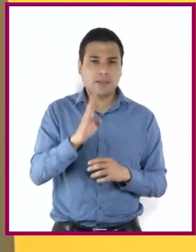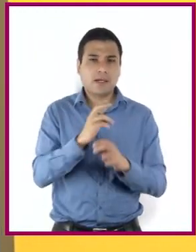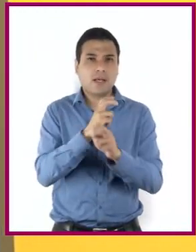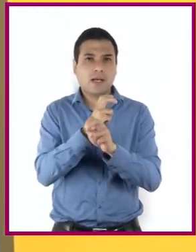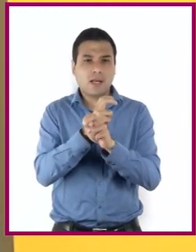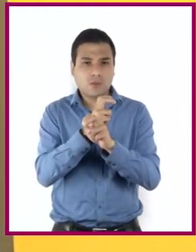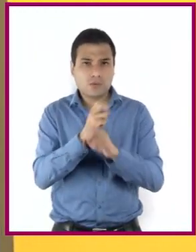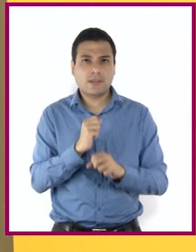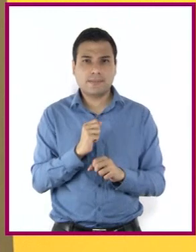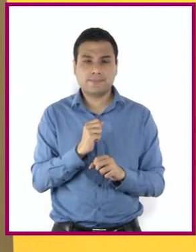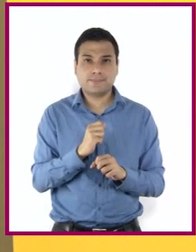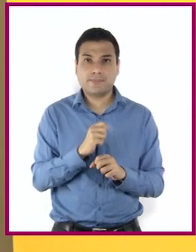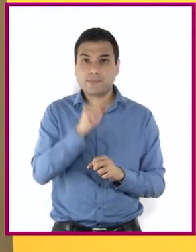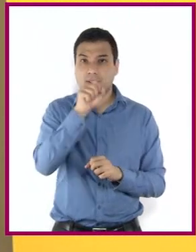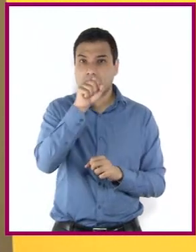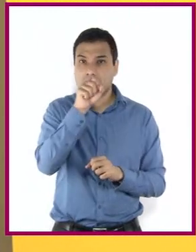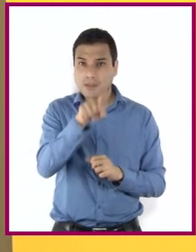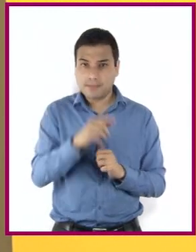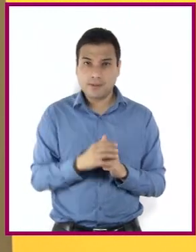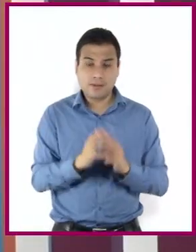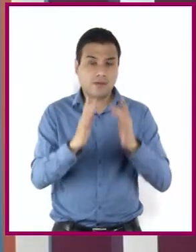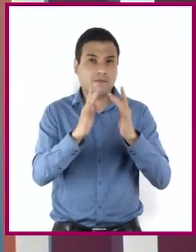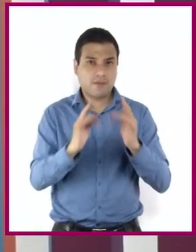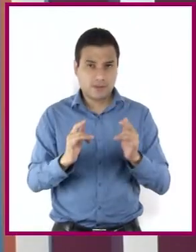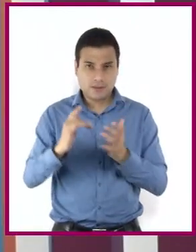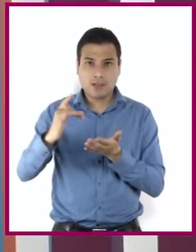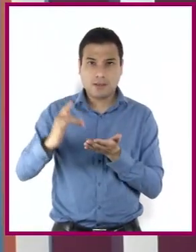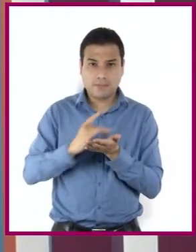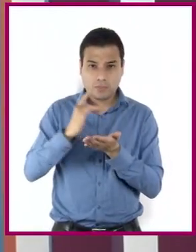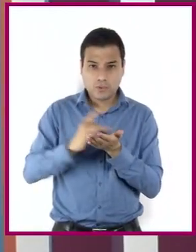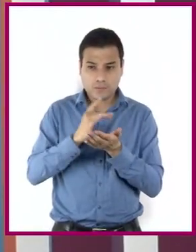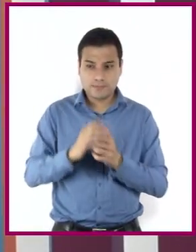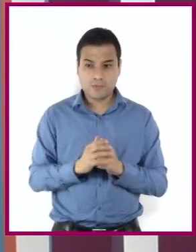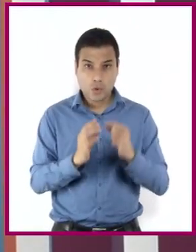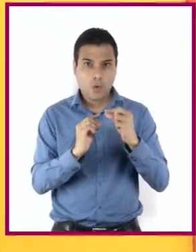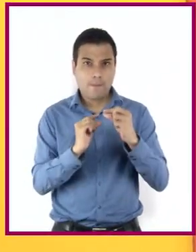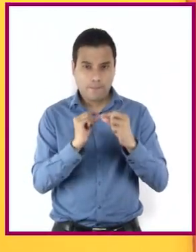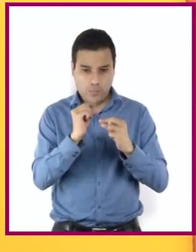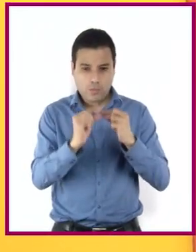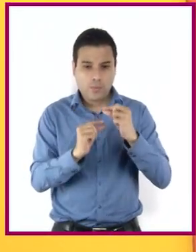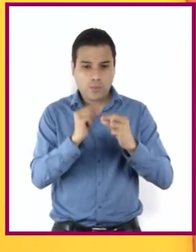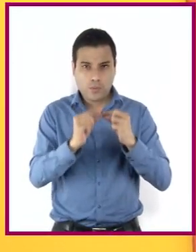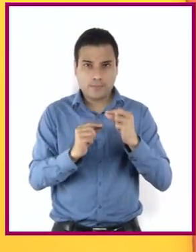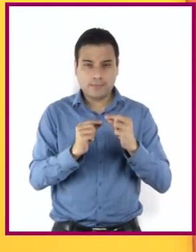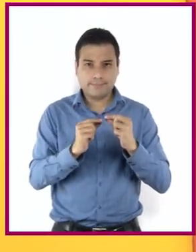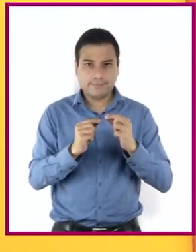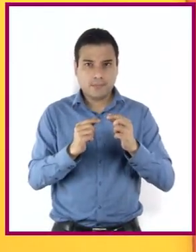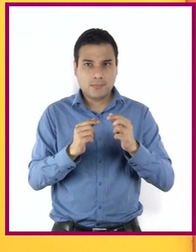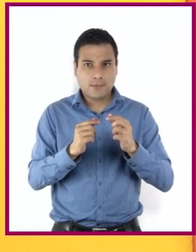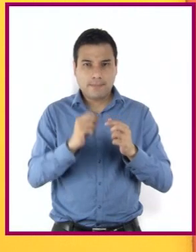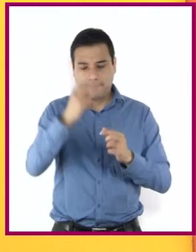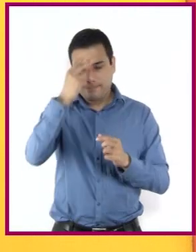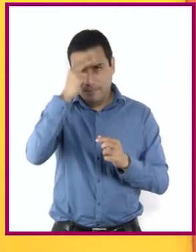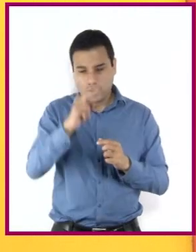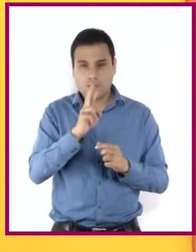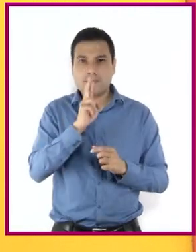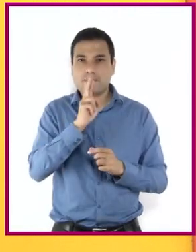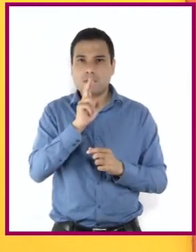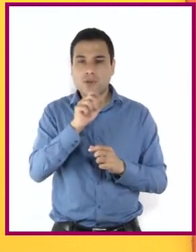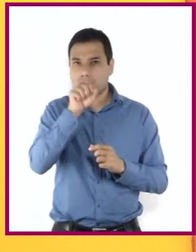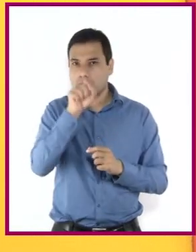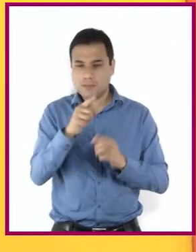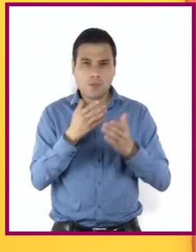Austria y principalmente de Francia, el impulso de la modernización a través de